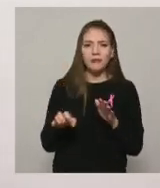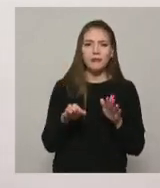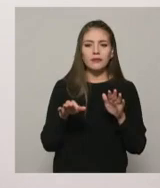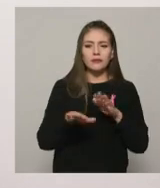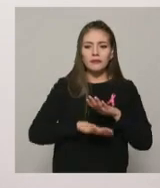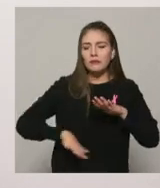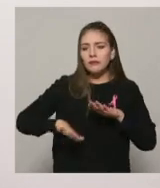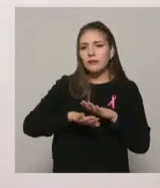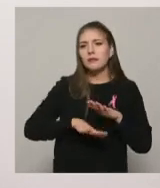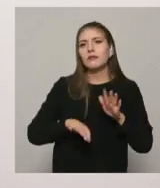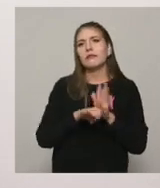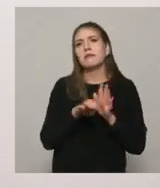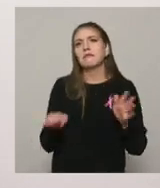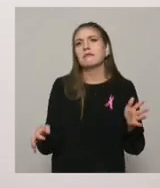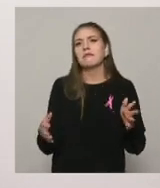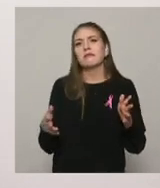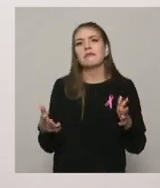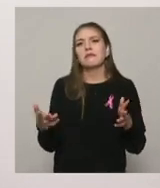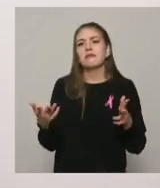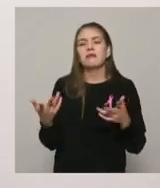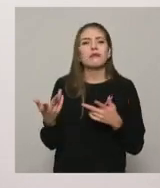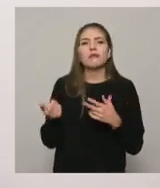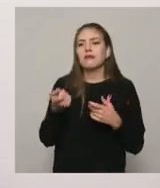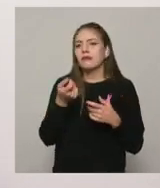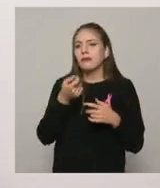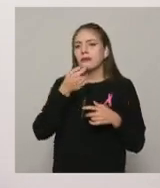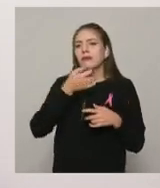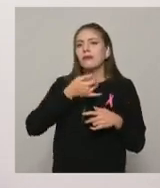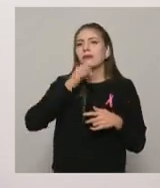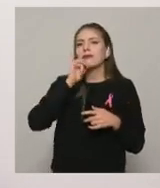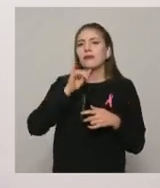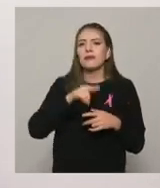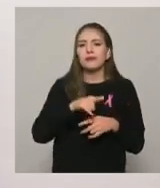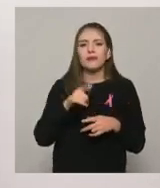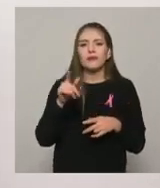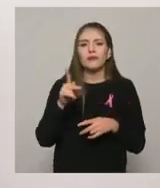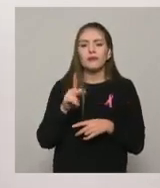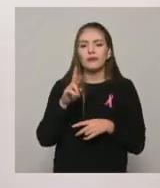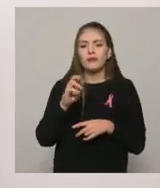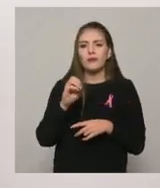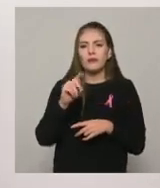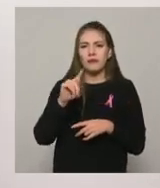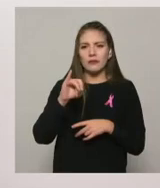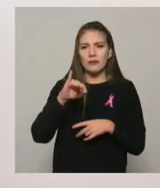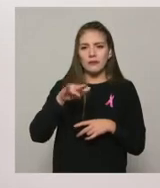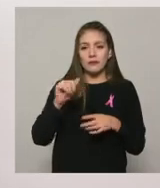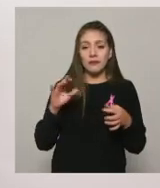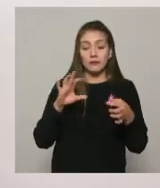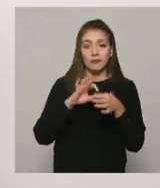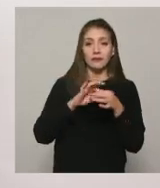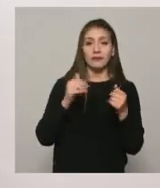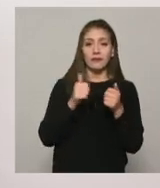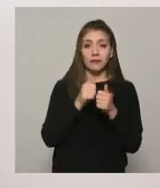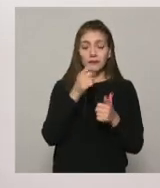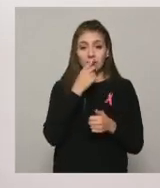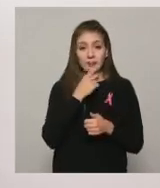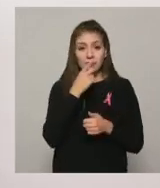si descubrimos una proteína que tiene que ver con diabetes, pero también tratar de presentarles mucha